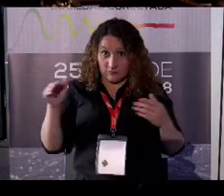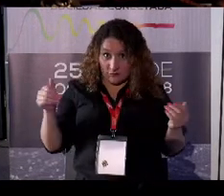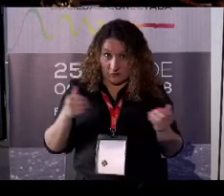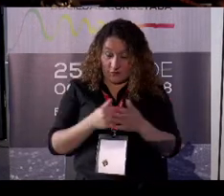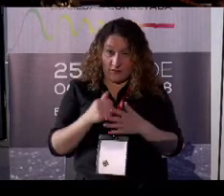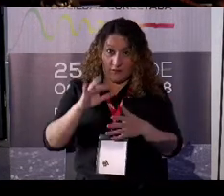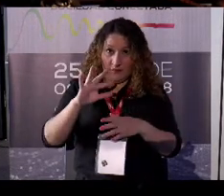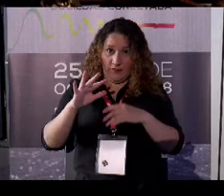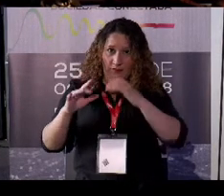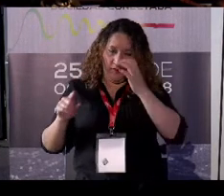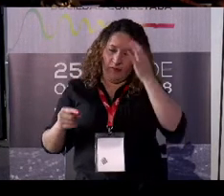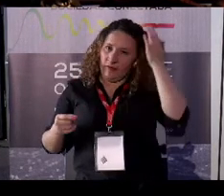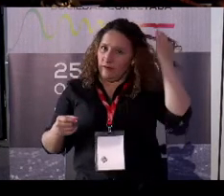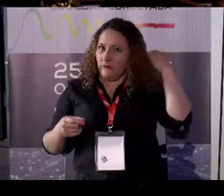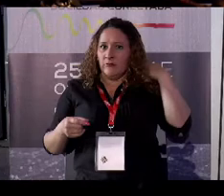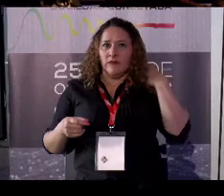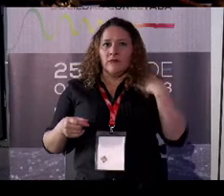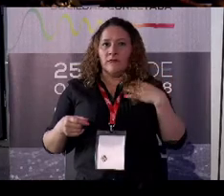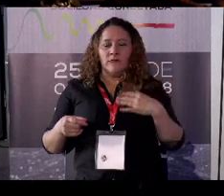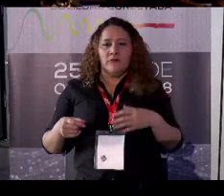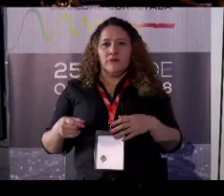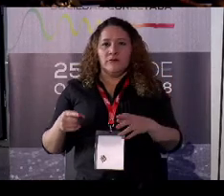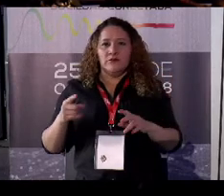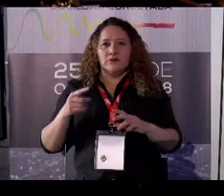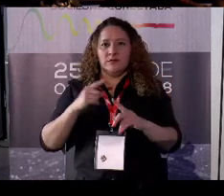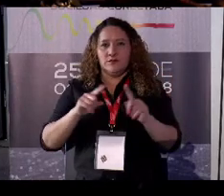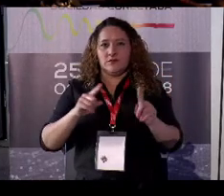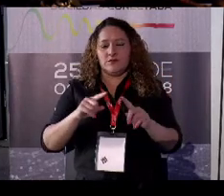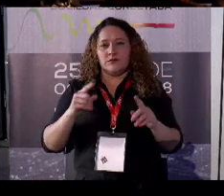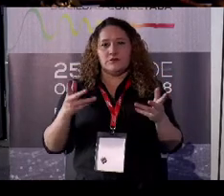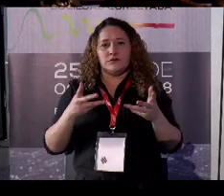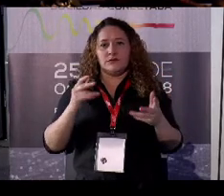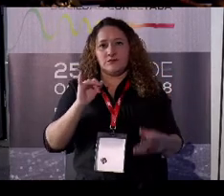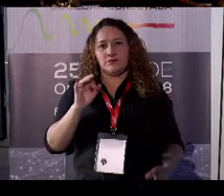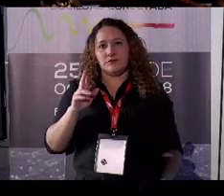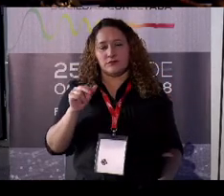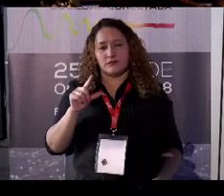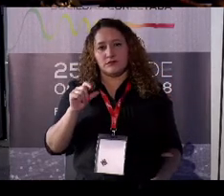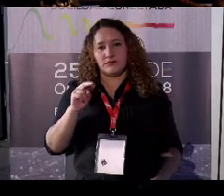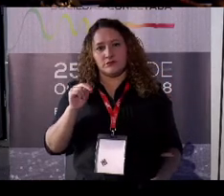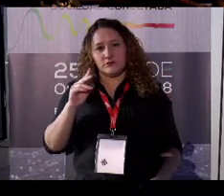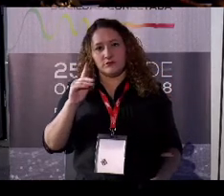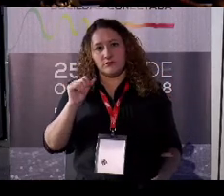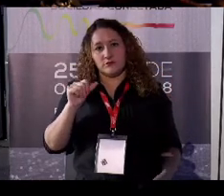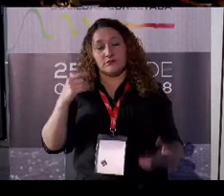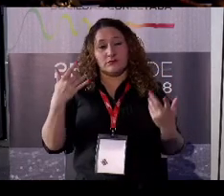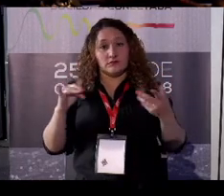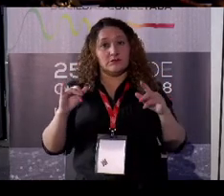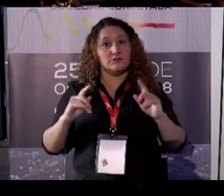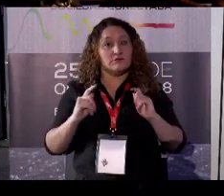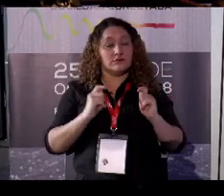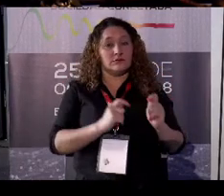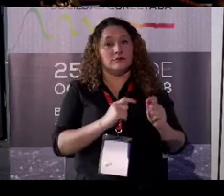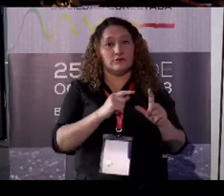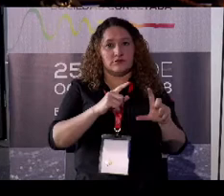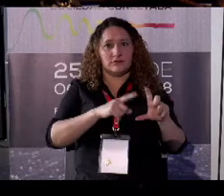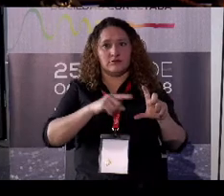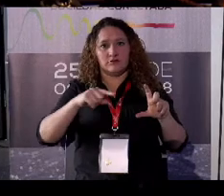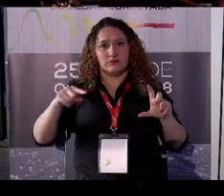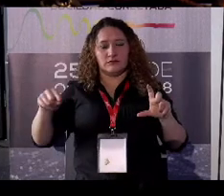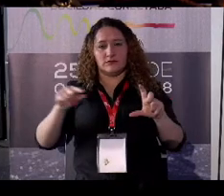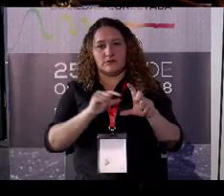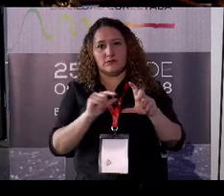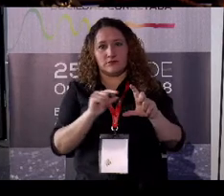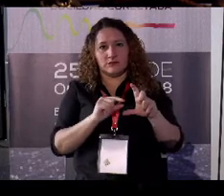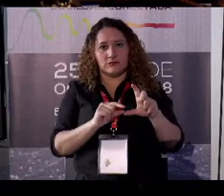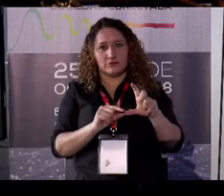pero en Irlanda en el año 18 ha tenido una asignación y estoy poniendo aquí, ya tuvo